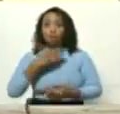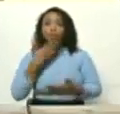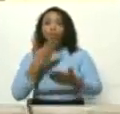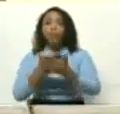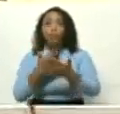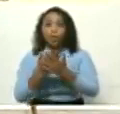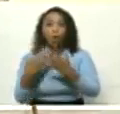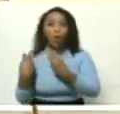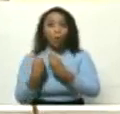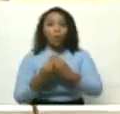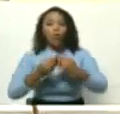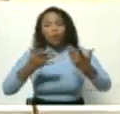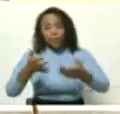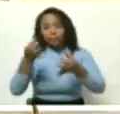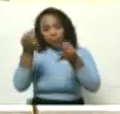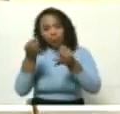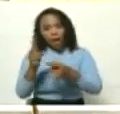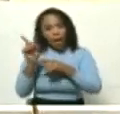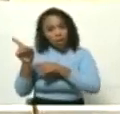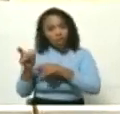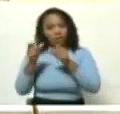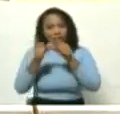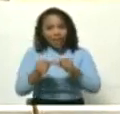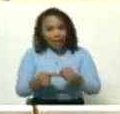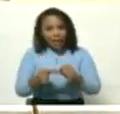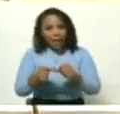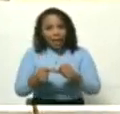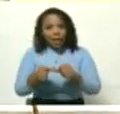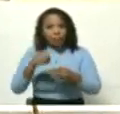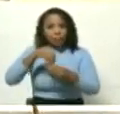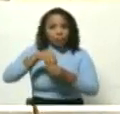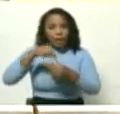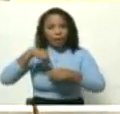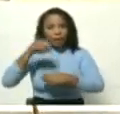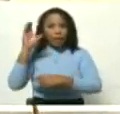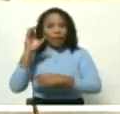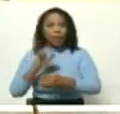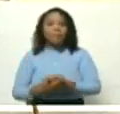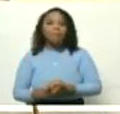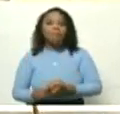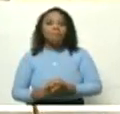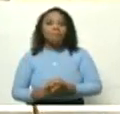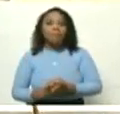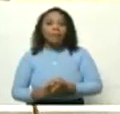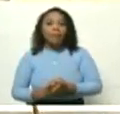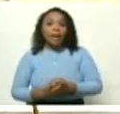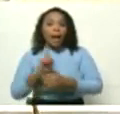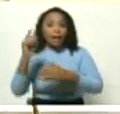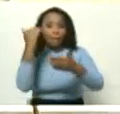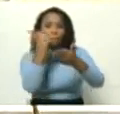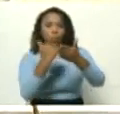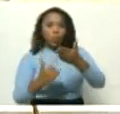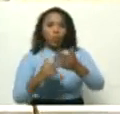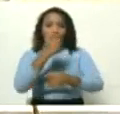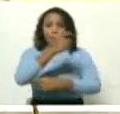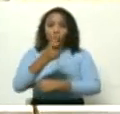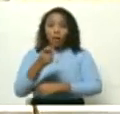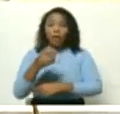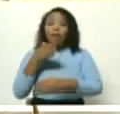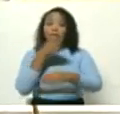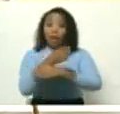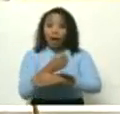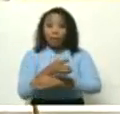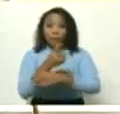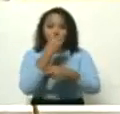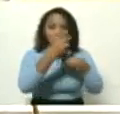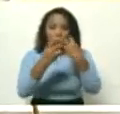a los compañeros que seguramente se van a quedar en la ciudad. Esta agenda alternativa de las personas que, bueno, van a visitar los siete